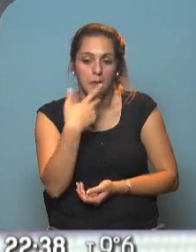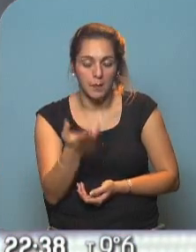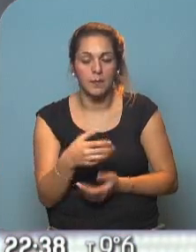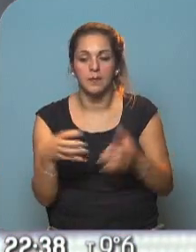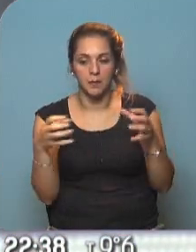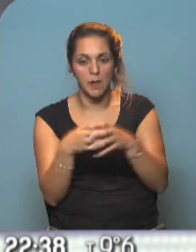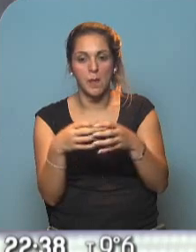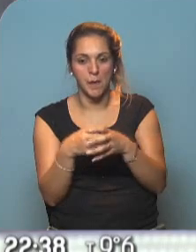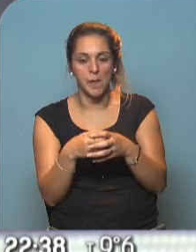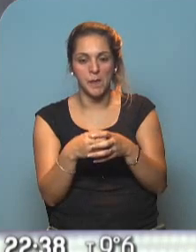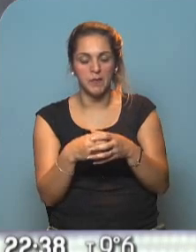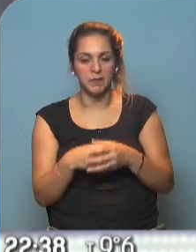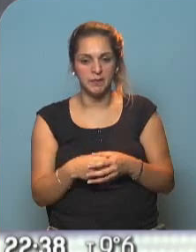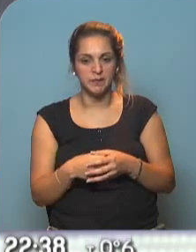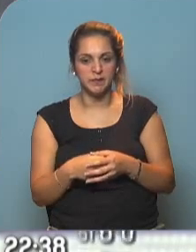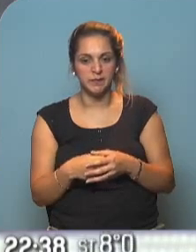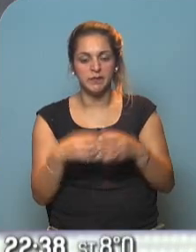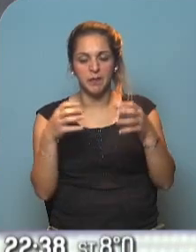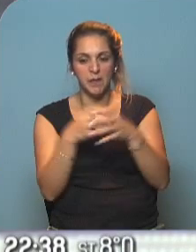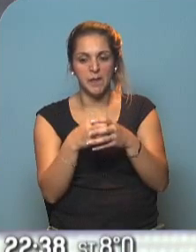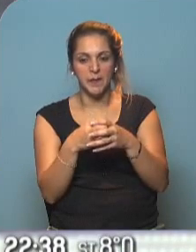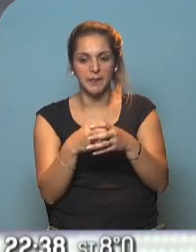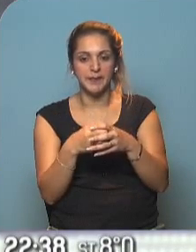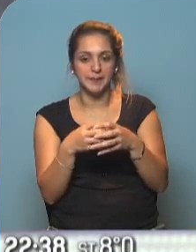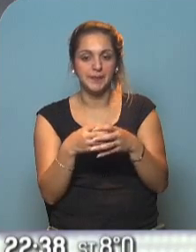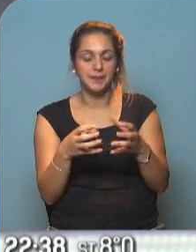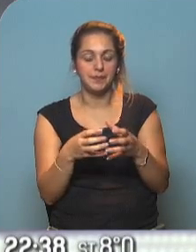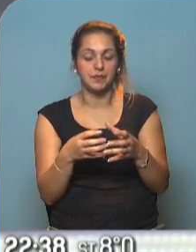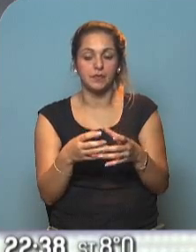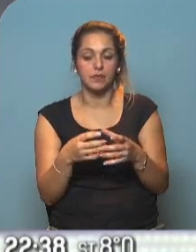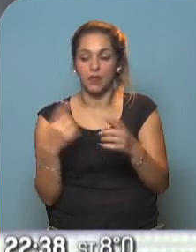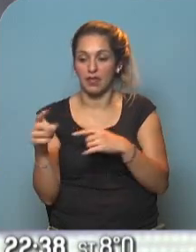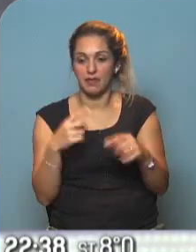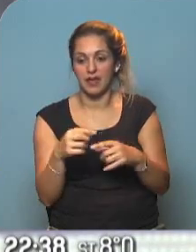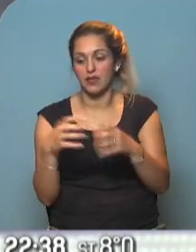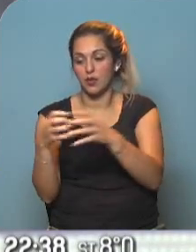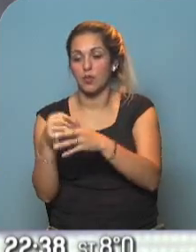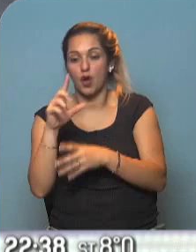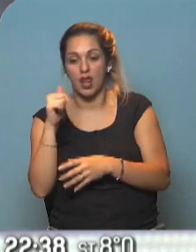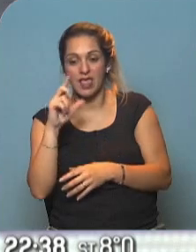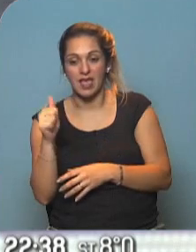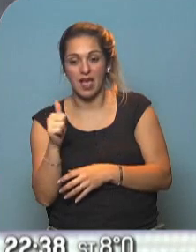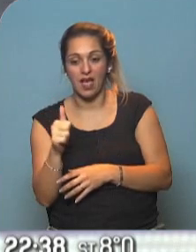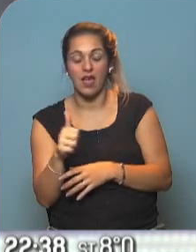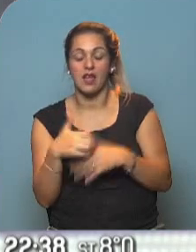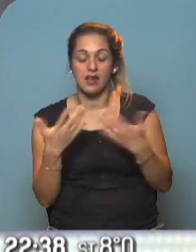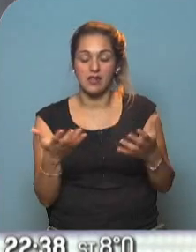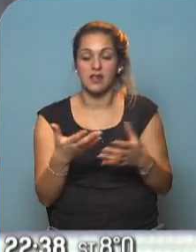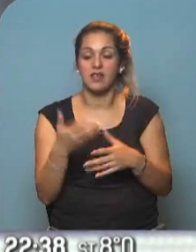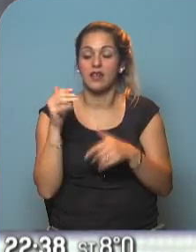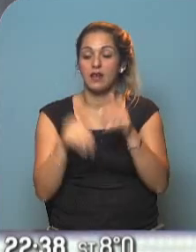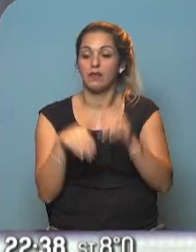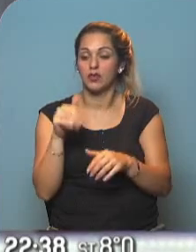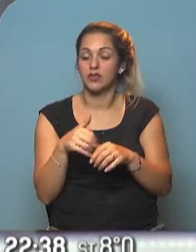partido xenófobo y más xenófobo que la Liga, creo yo, bueno, llega al Bundestag y le amarga la elección, el